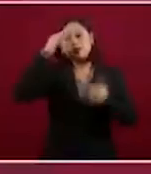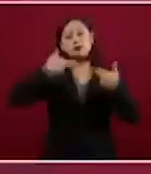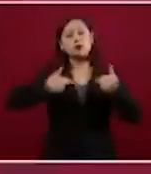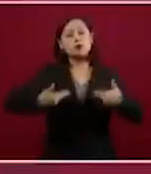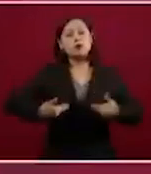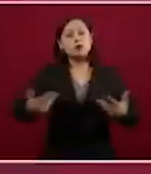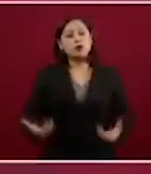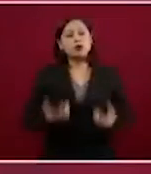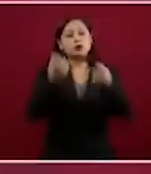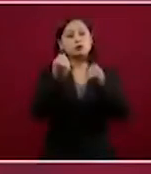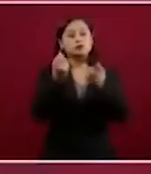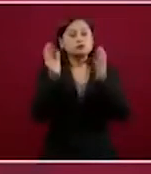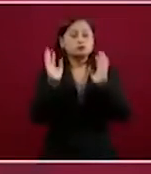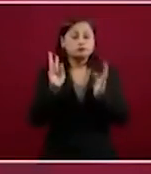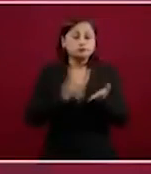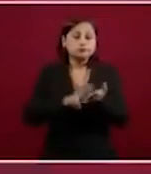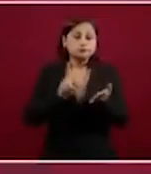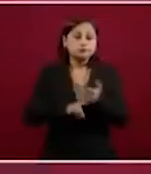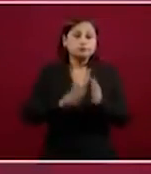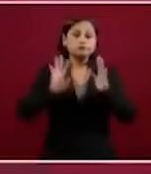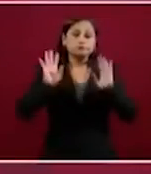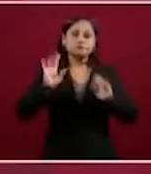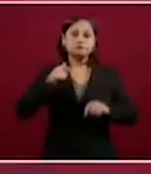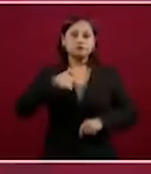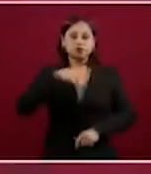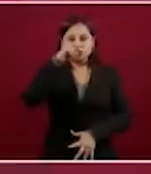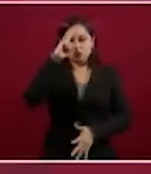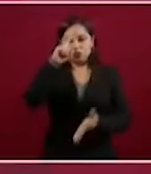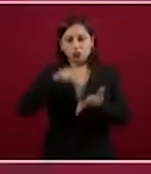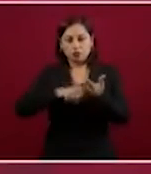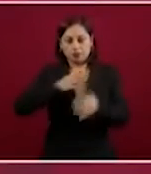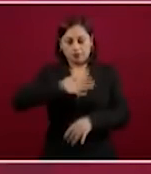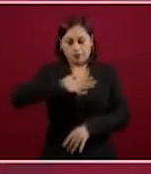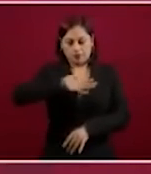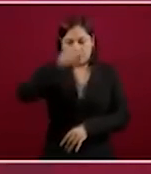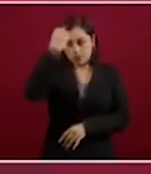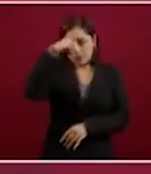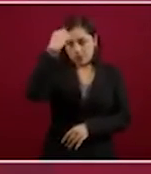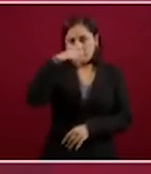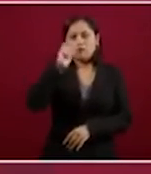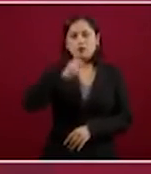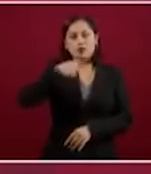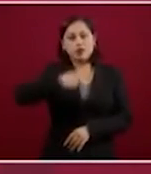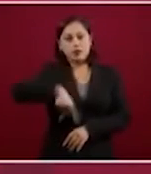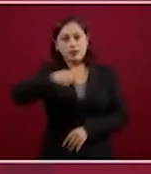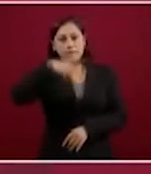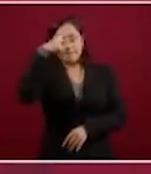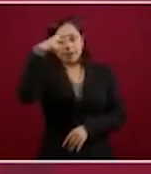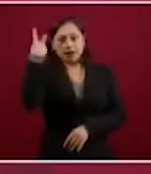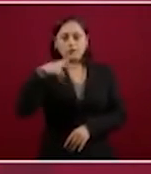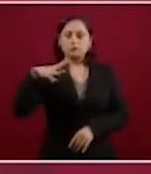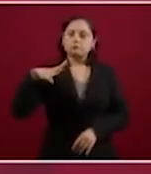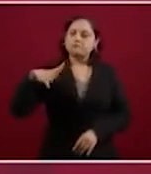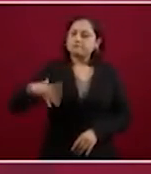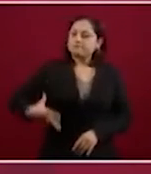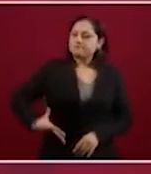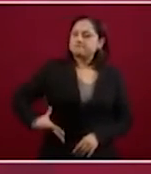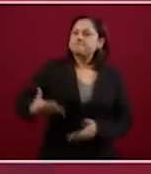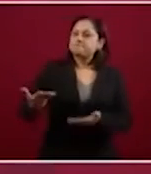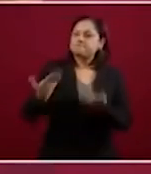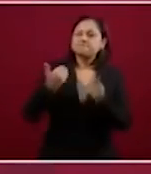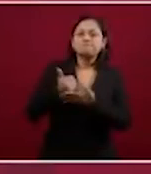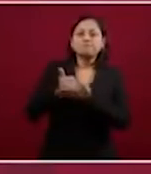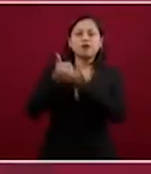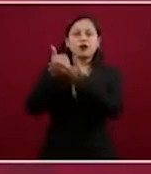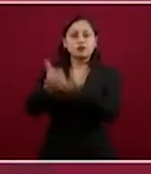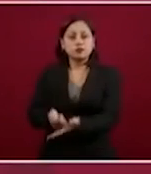históricamente en hacer eso. Es un timbre de orgullo para México. Llámese la República Española, llámense los